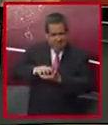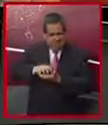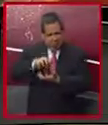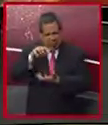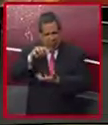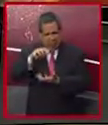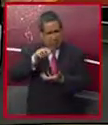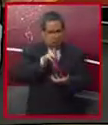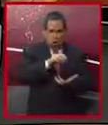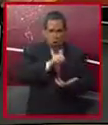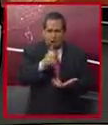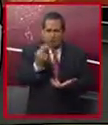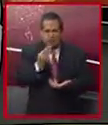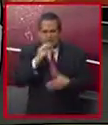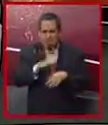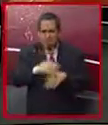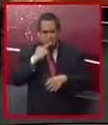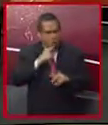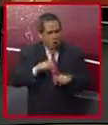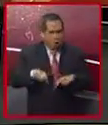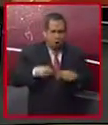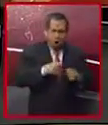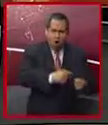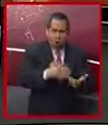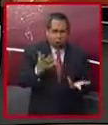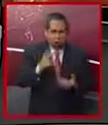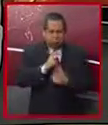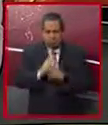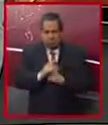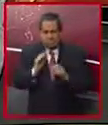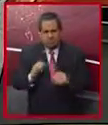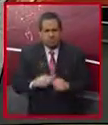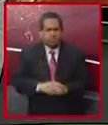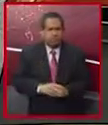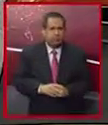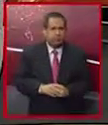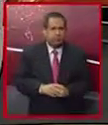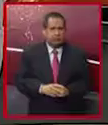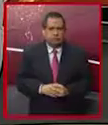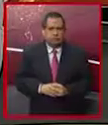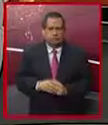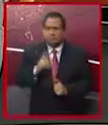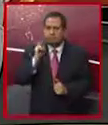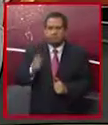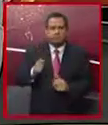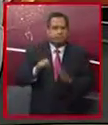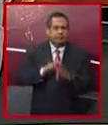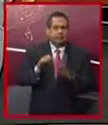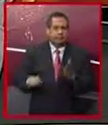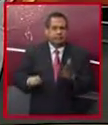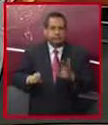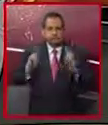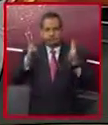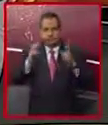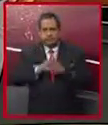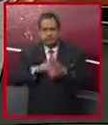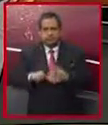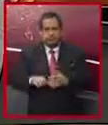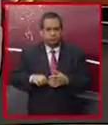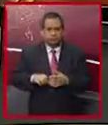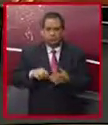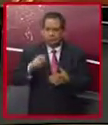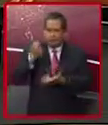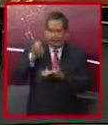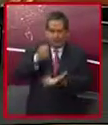otras necesidades que tiene el país. De tal suerte, por ejemplo, que temas como el Fondo